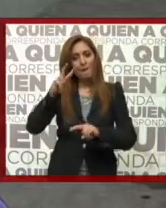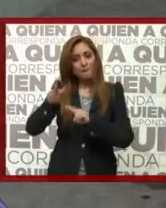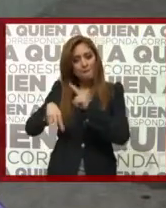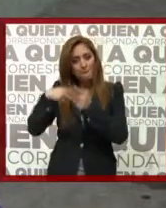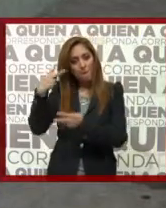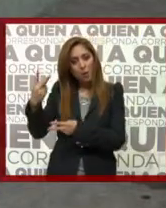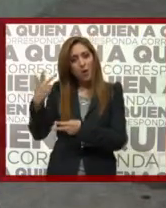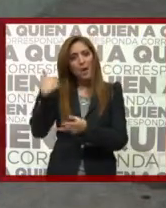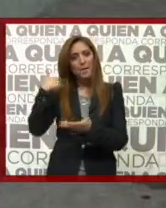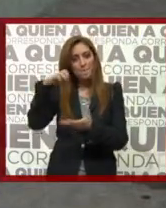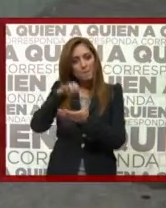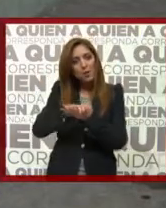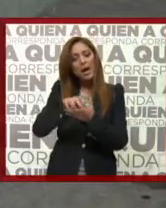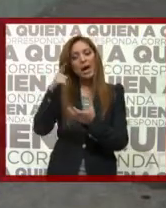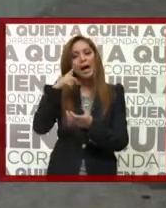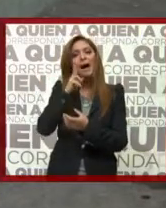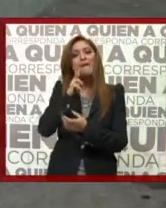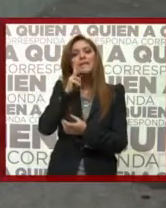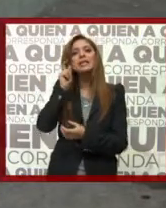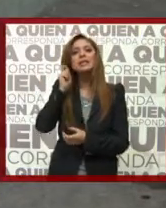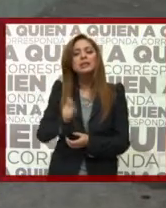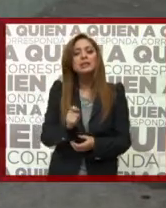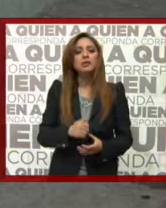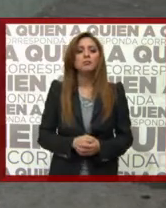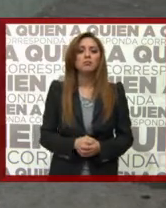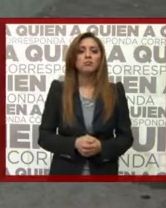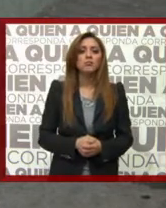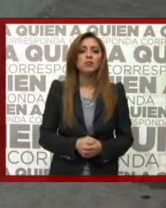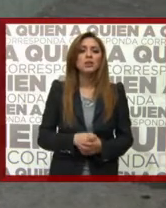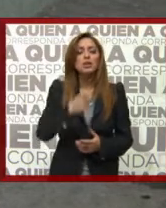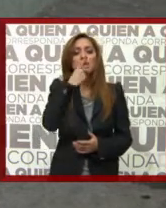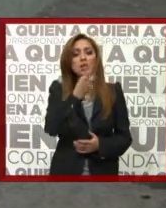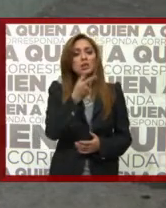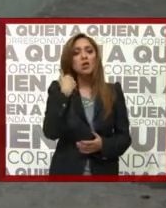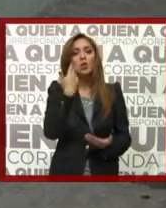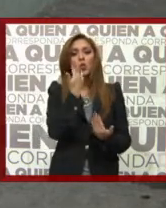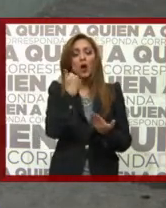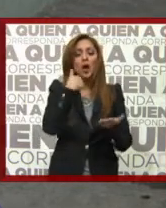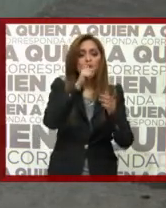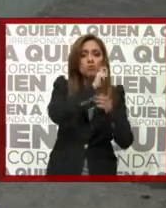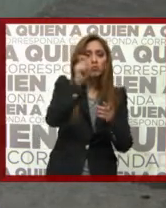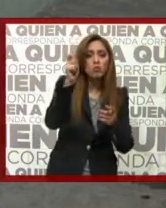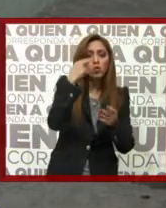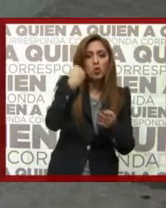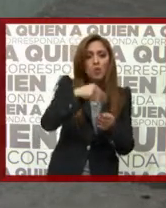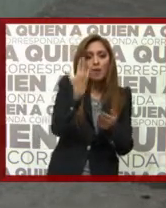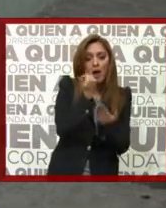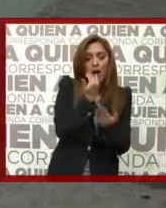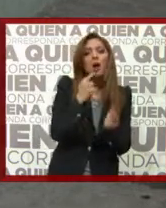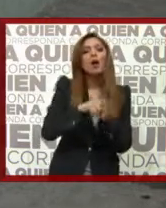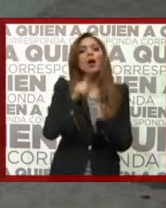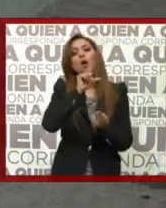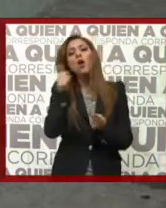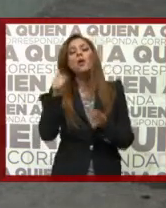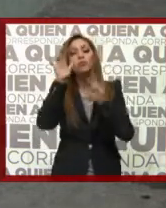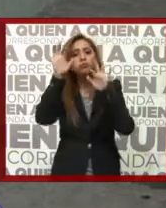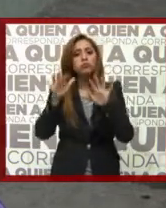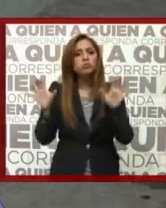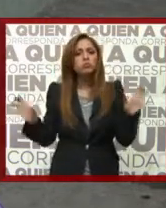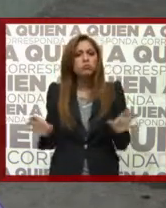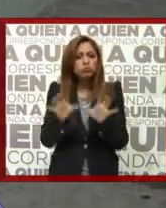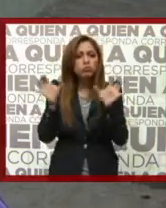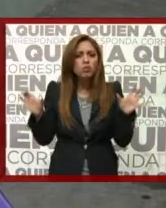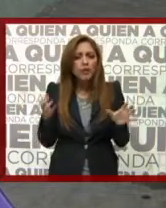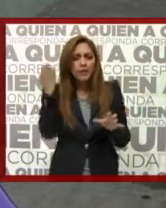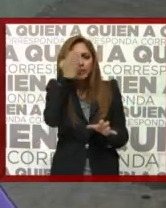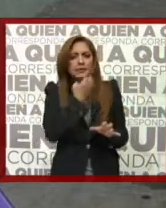con mi esposo temprano y llego y que no estaba ni registrada y que no aparecía en el sistema un